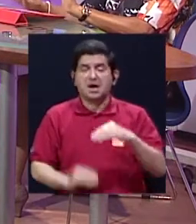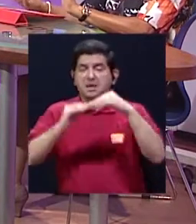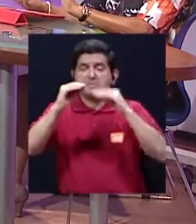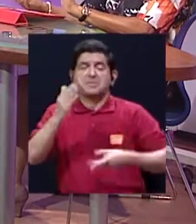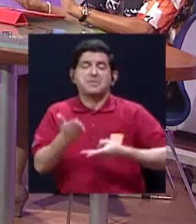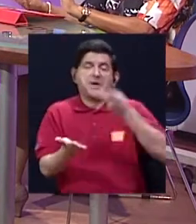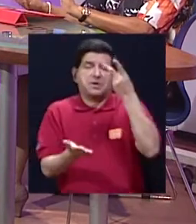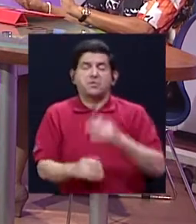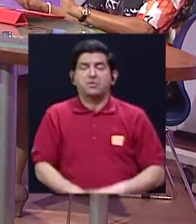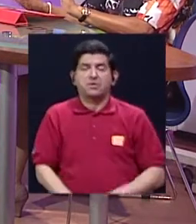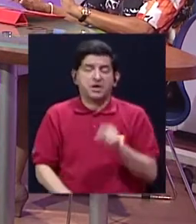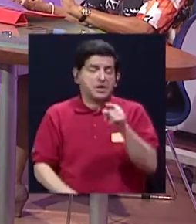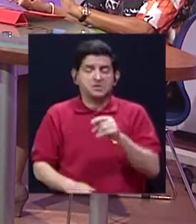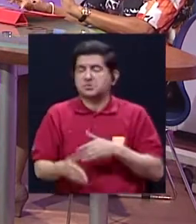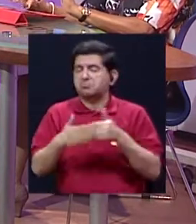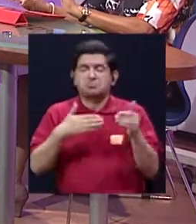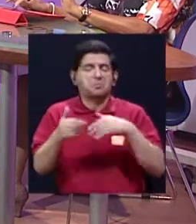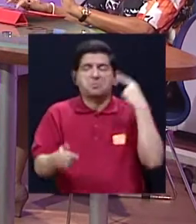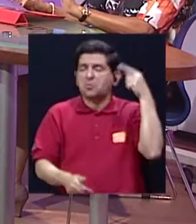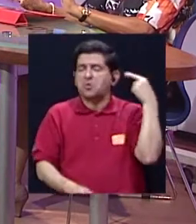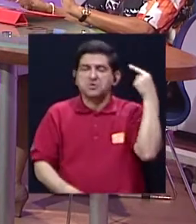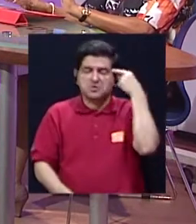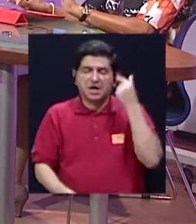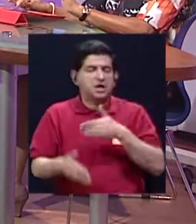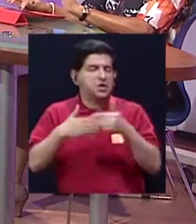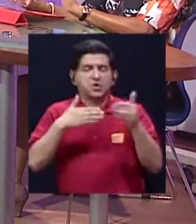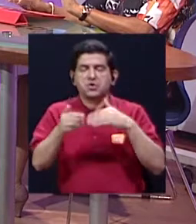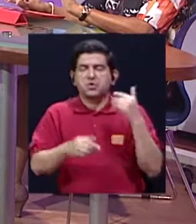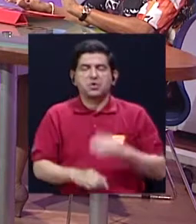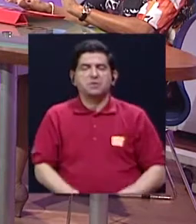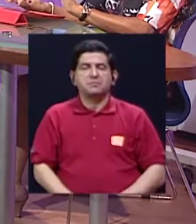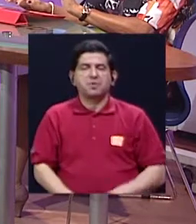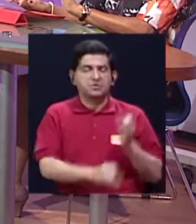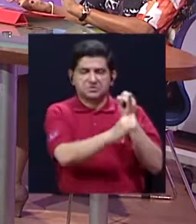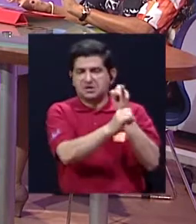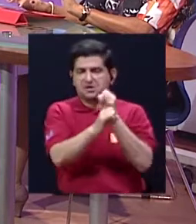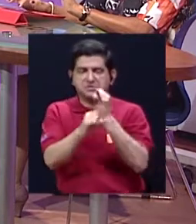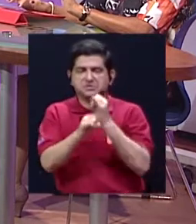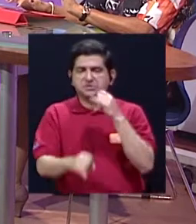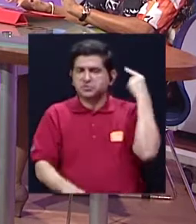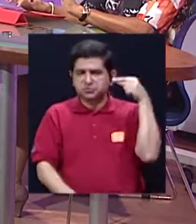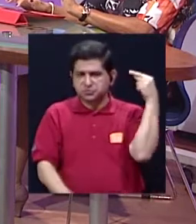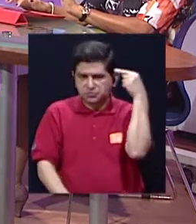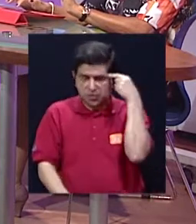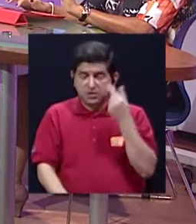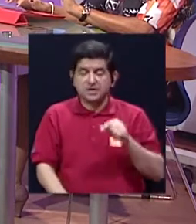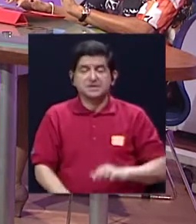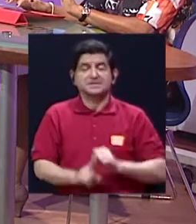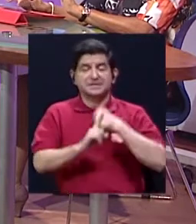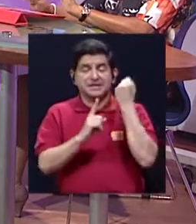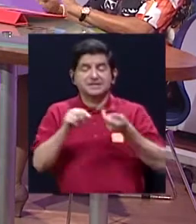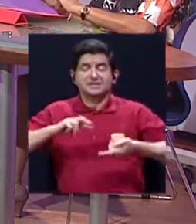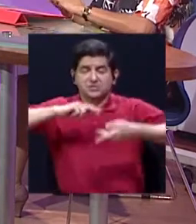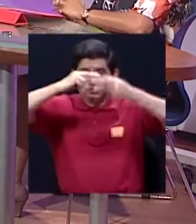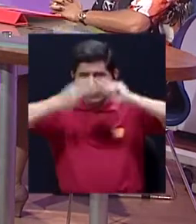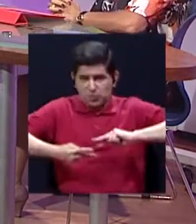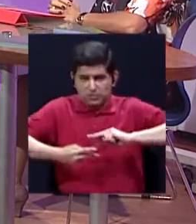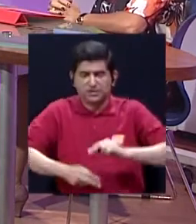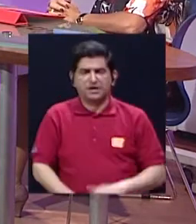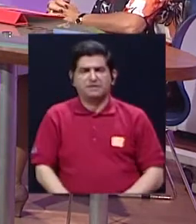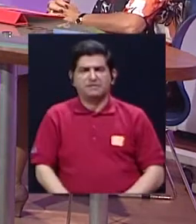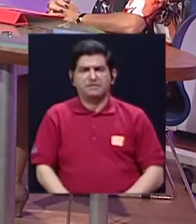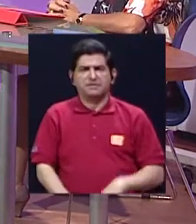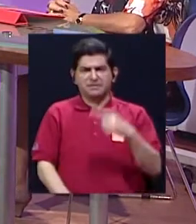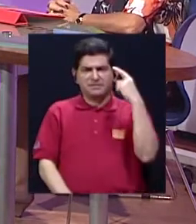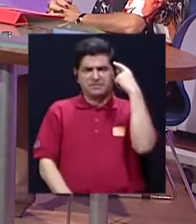menos. Eso no le importa al gobierno, no le importa al Estado y entonces entramos en una contradicción. ¿Qué vamos a hacer